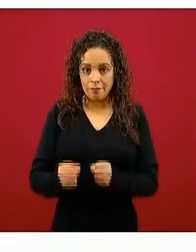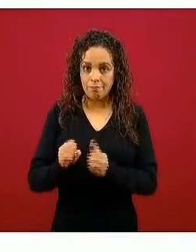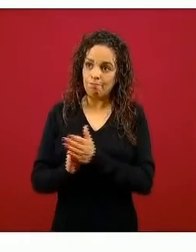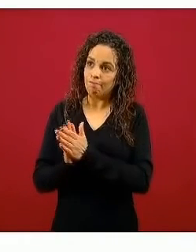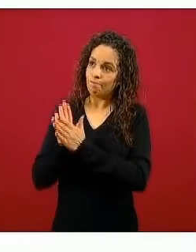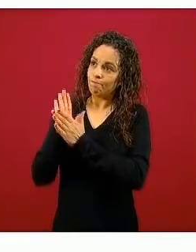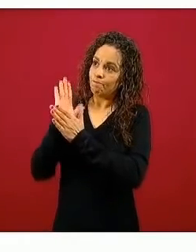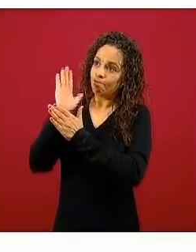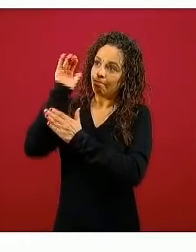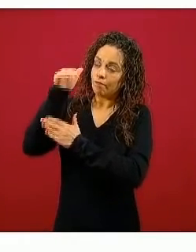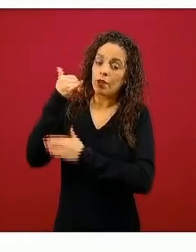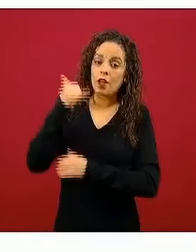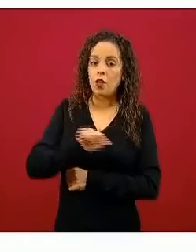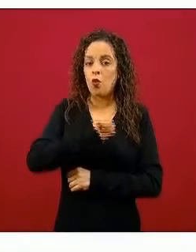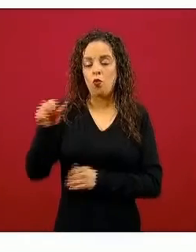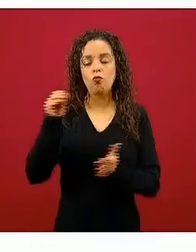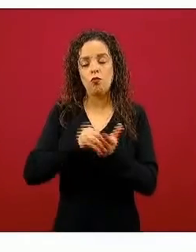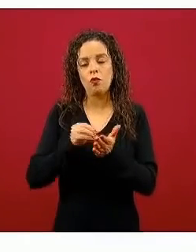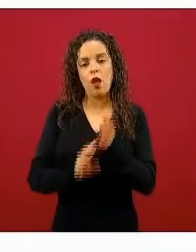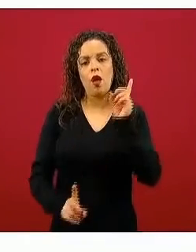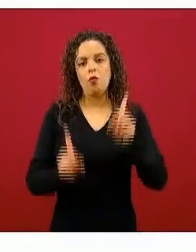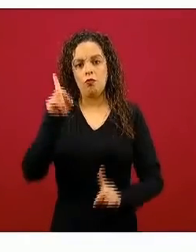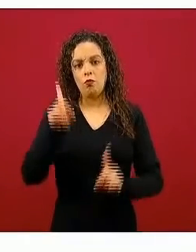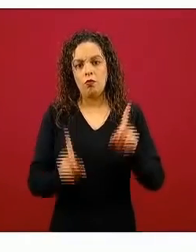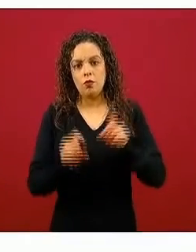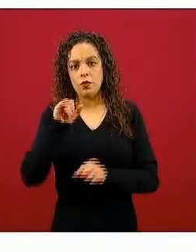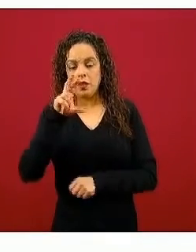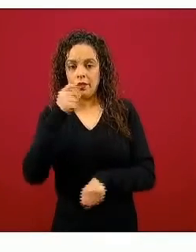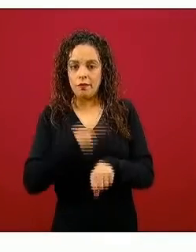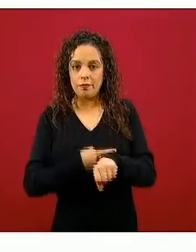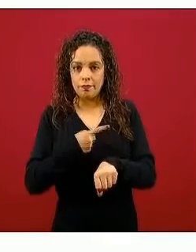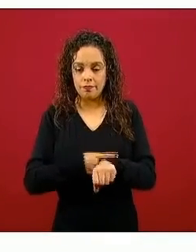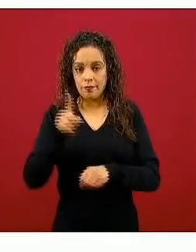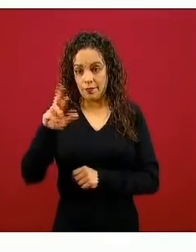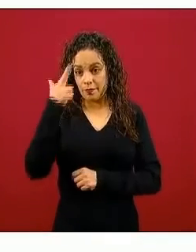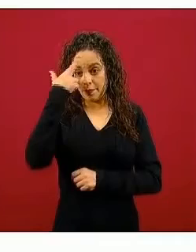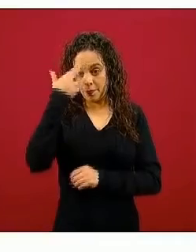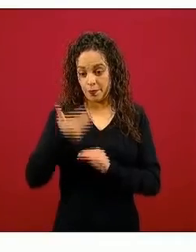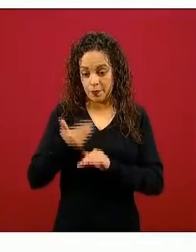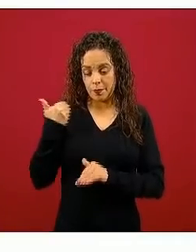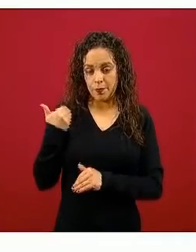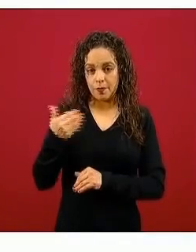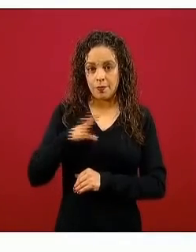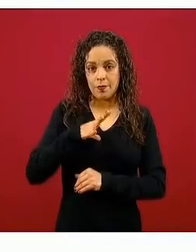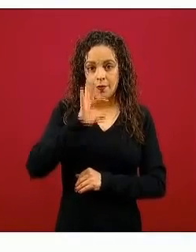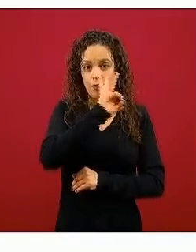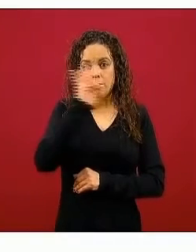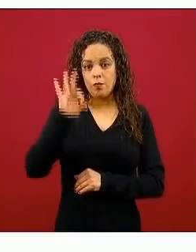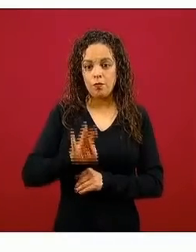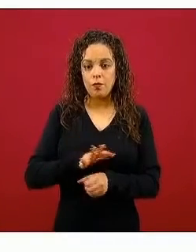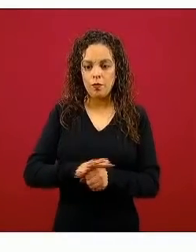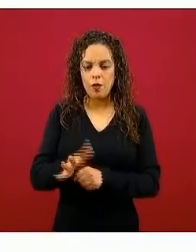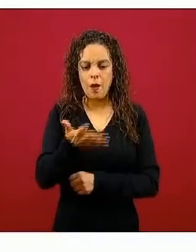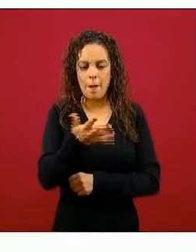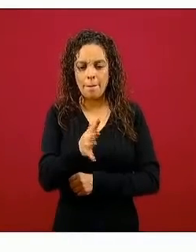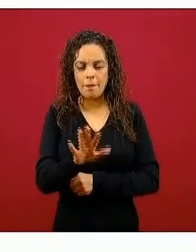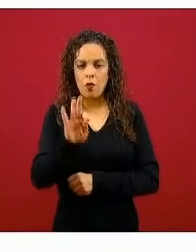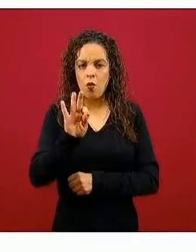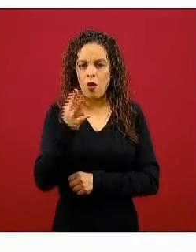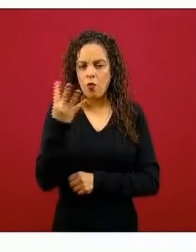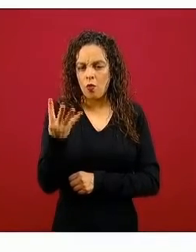que están todavía sospechosos, recordando el porcentaje de positividad más reciente que teníamos, que andaba alrededor del